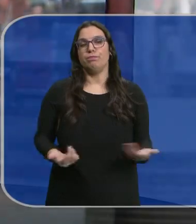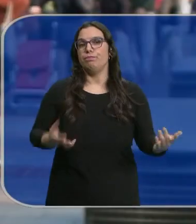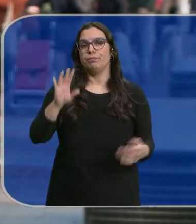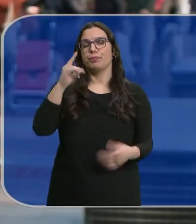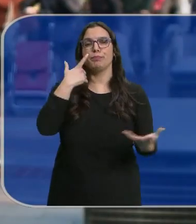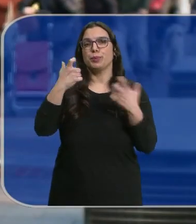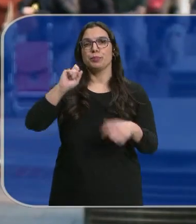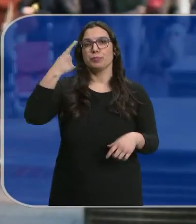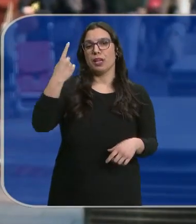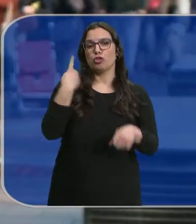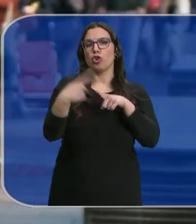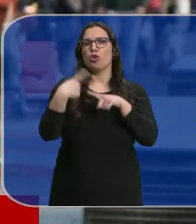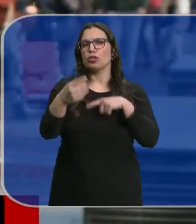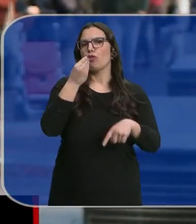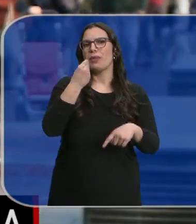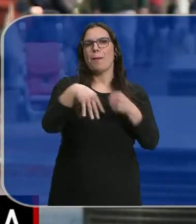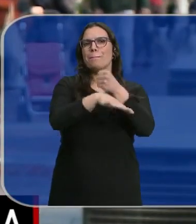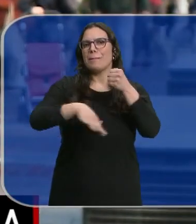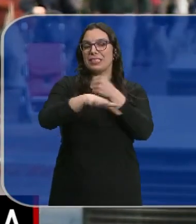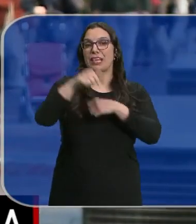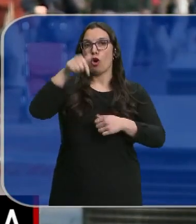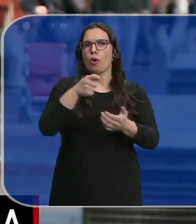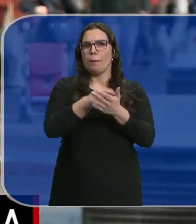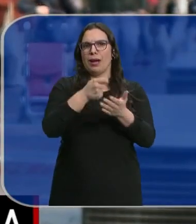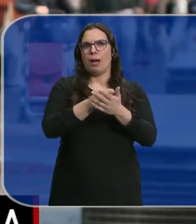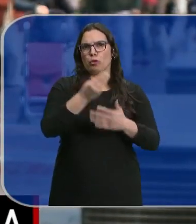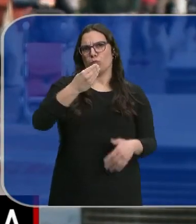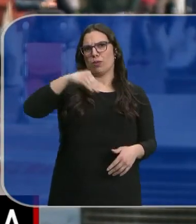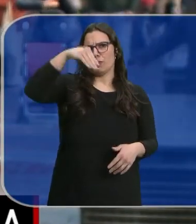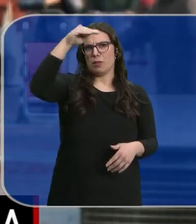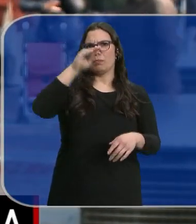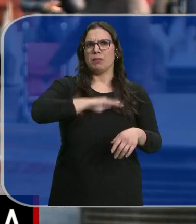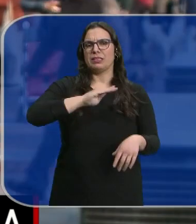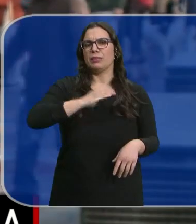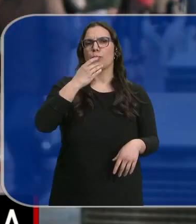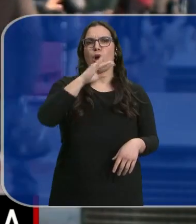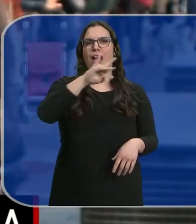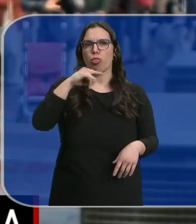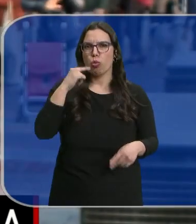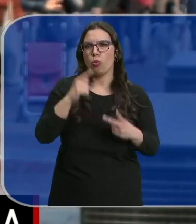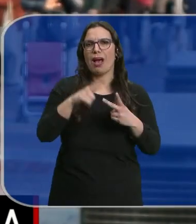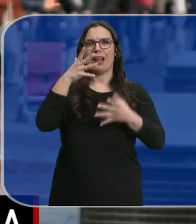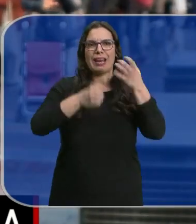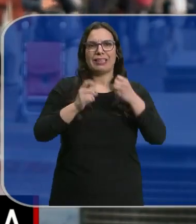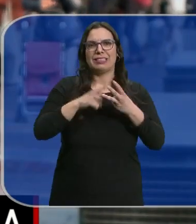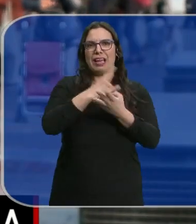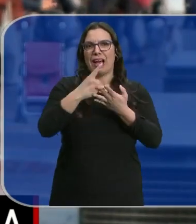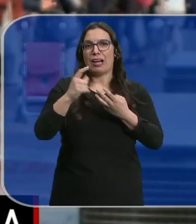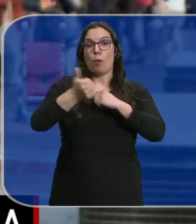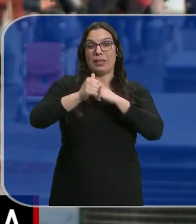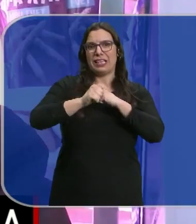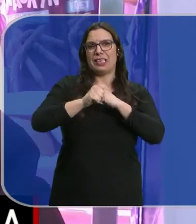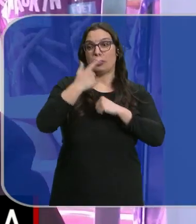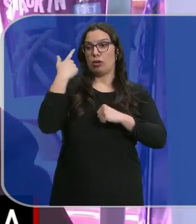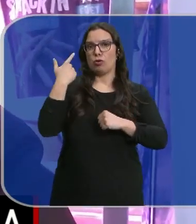Sí, donde más se nota es en la cesta de productos básicos. Hoy pagamos bastante más que hace un año por el azúcar, la leche, la carne o las